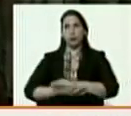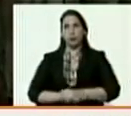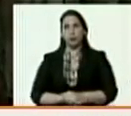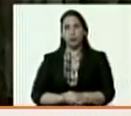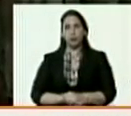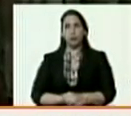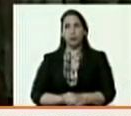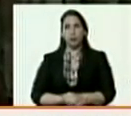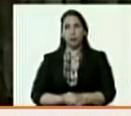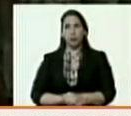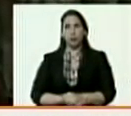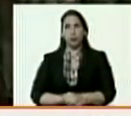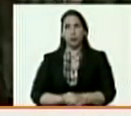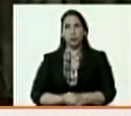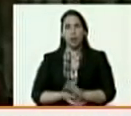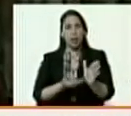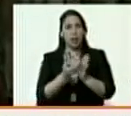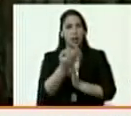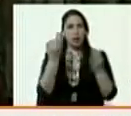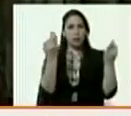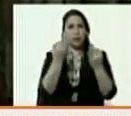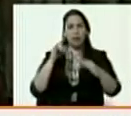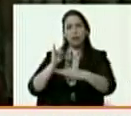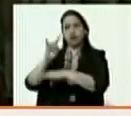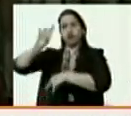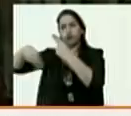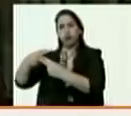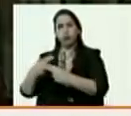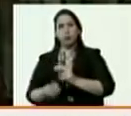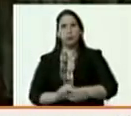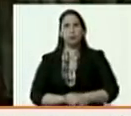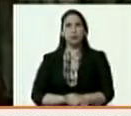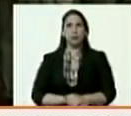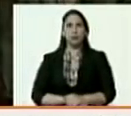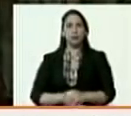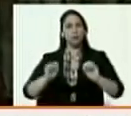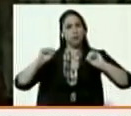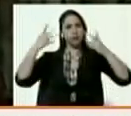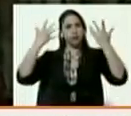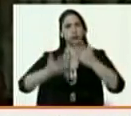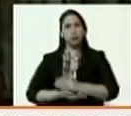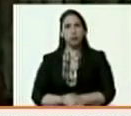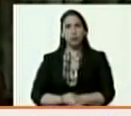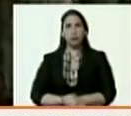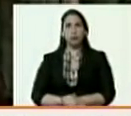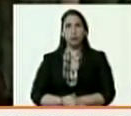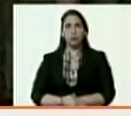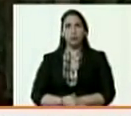¡Nace en el Esequibo! ¡Leales siempre! ¡Mayor y nunca! ¡Venceremos!